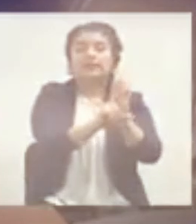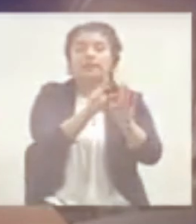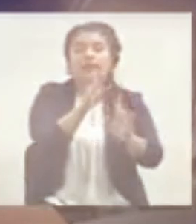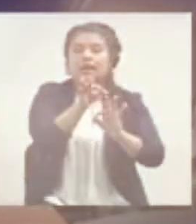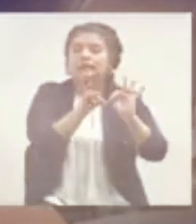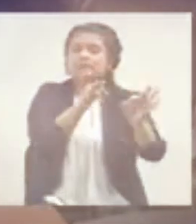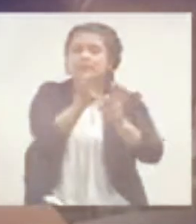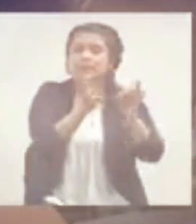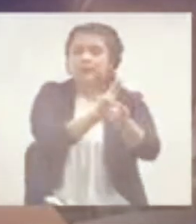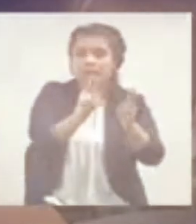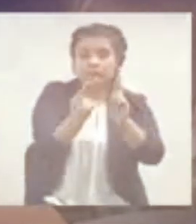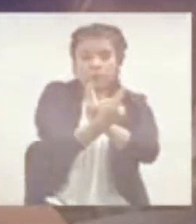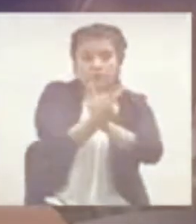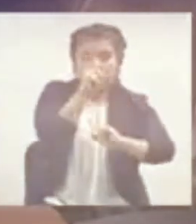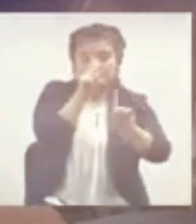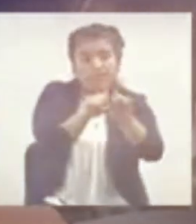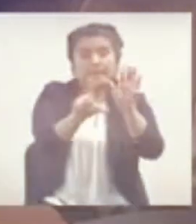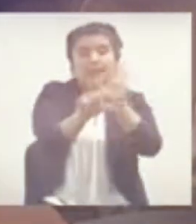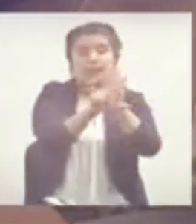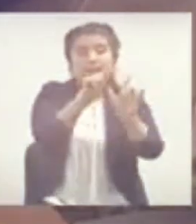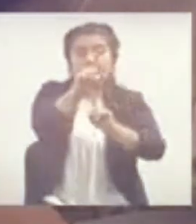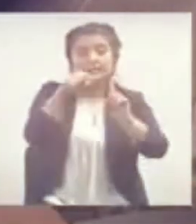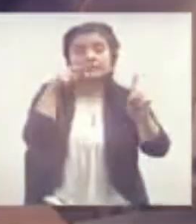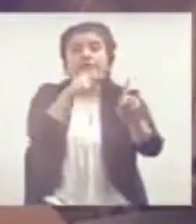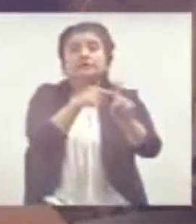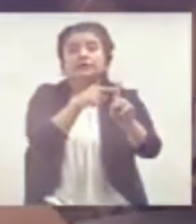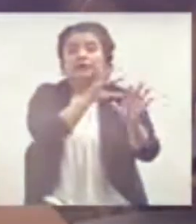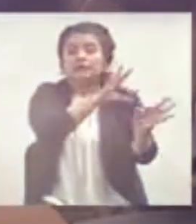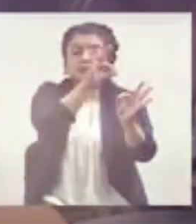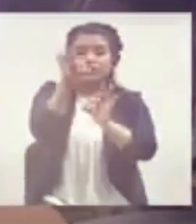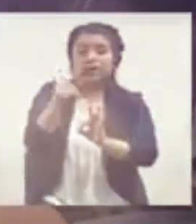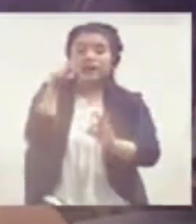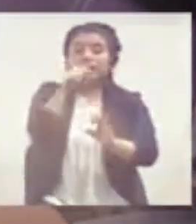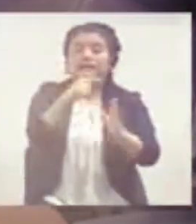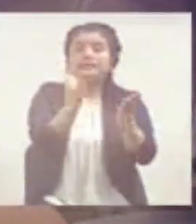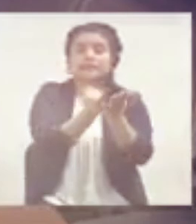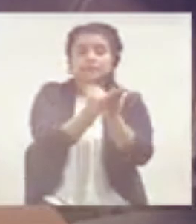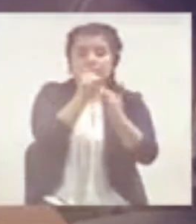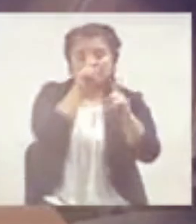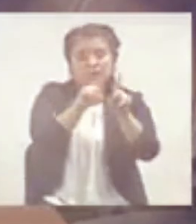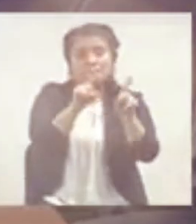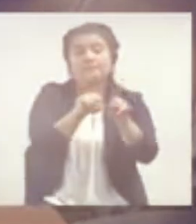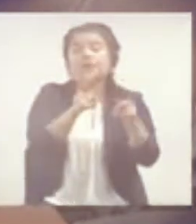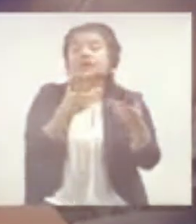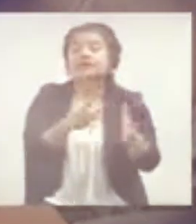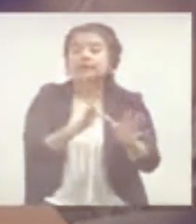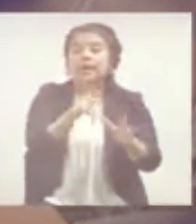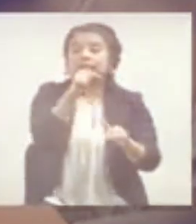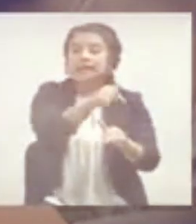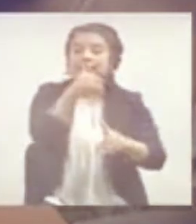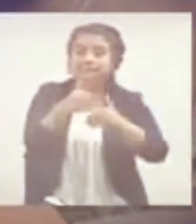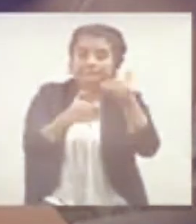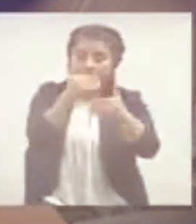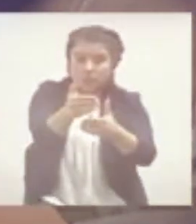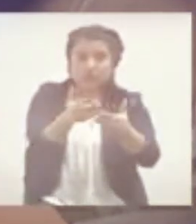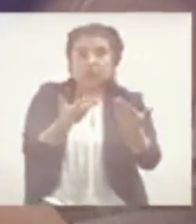referencia a la reforma de la ley específica que constituyó esa institución, y a través de este procedimiento hacer